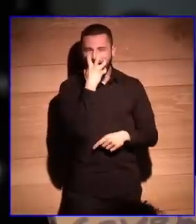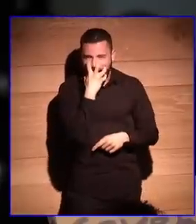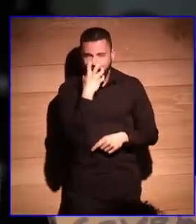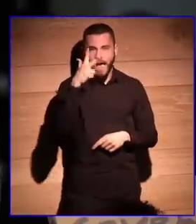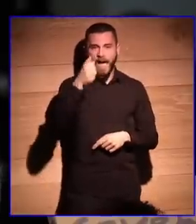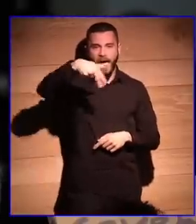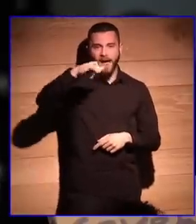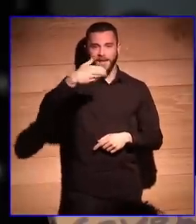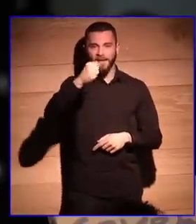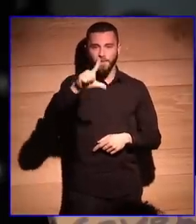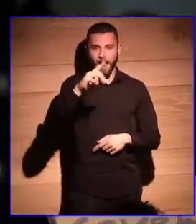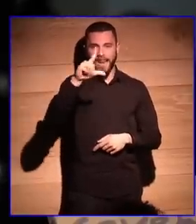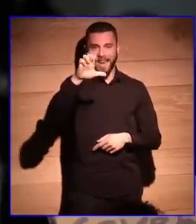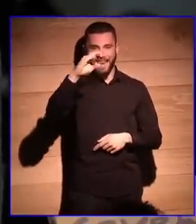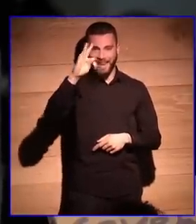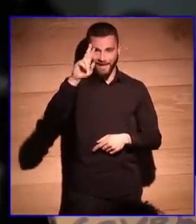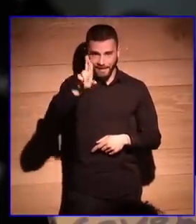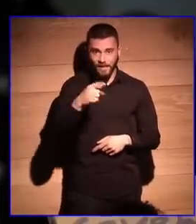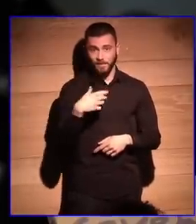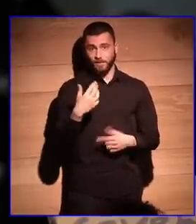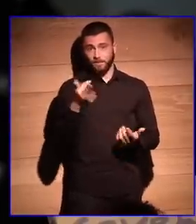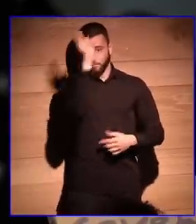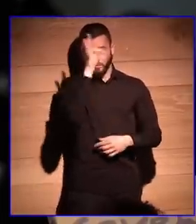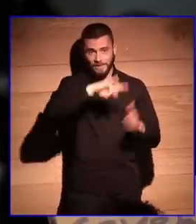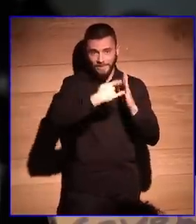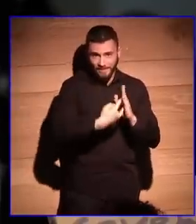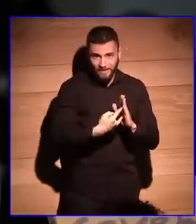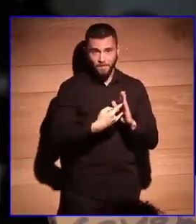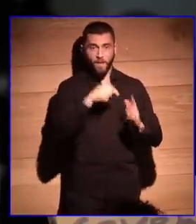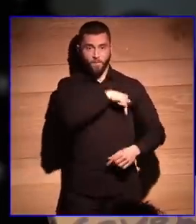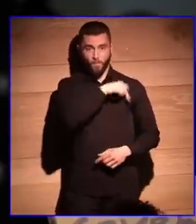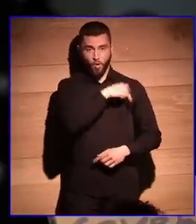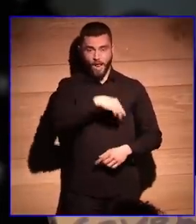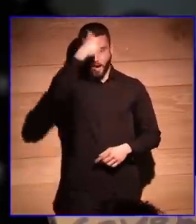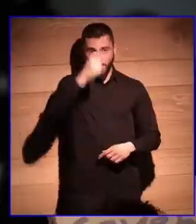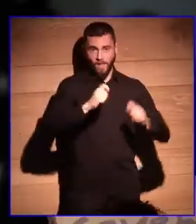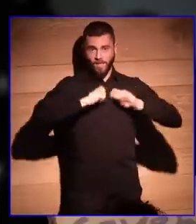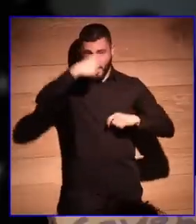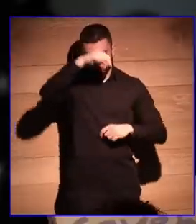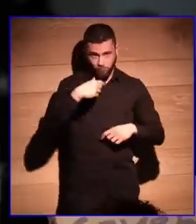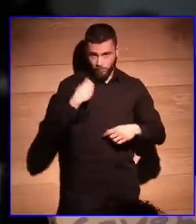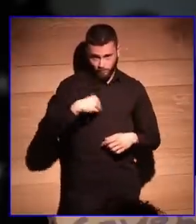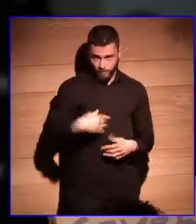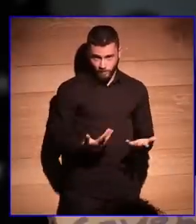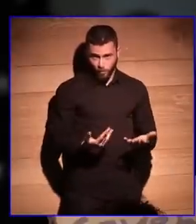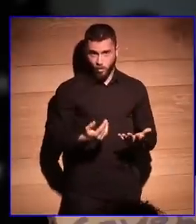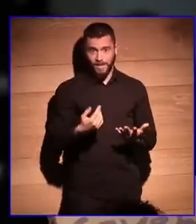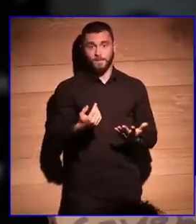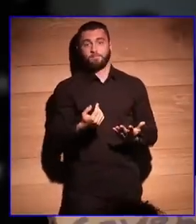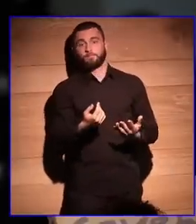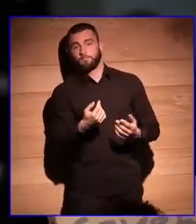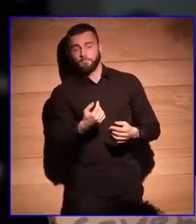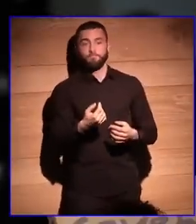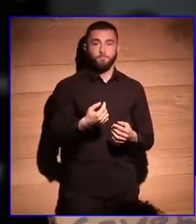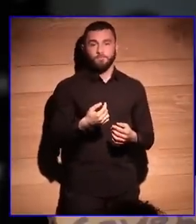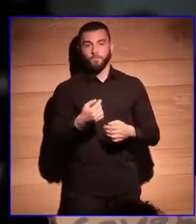altura teórica, consideran que el sistema moral que el hombre se da a sí mismo es convencional y que quien se atreva a